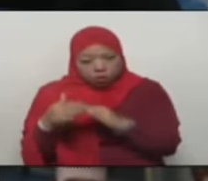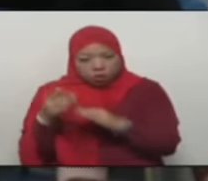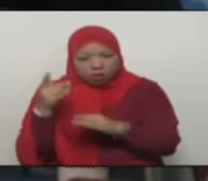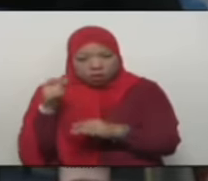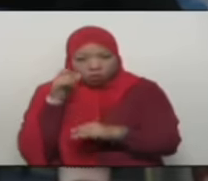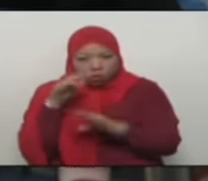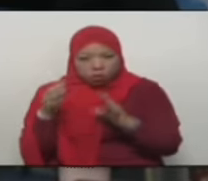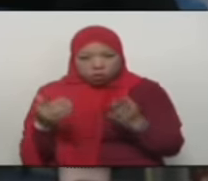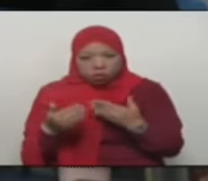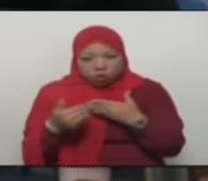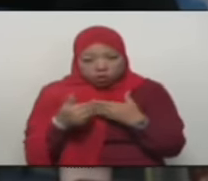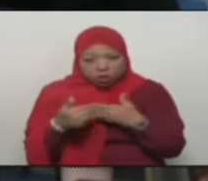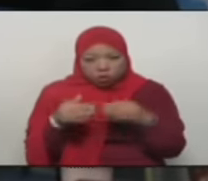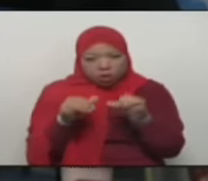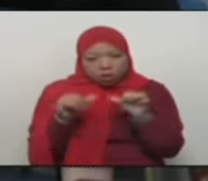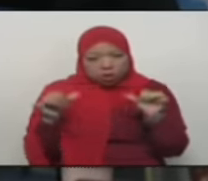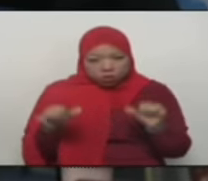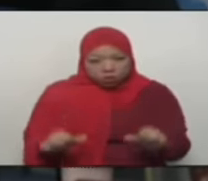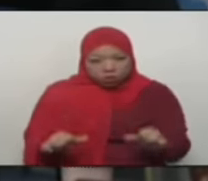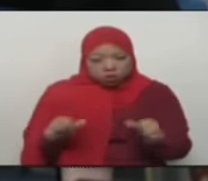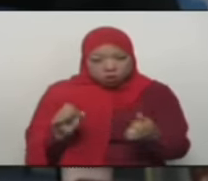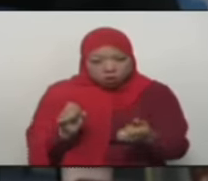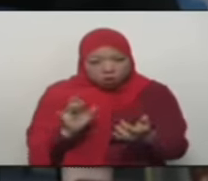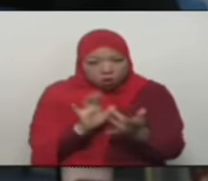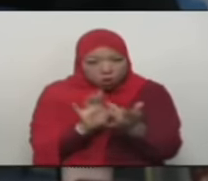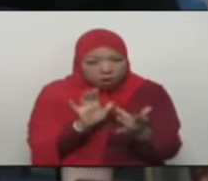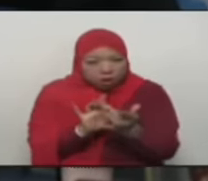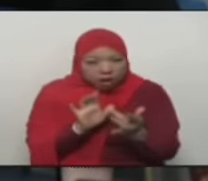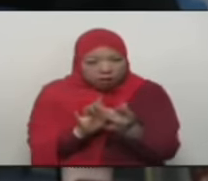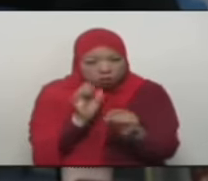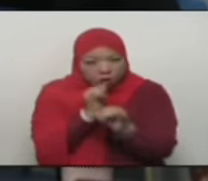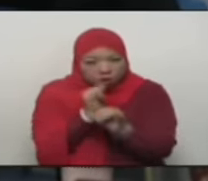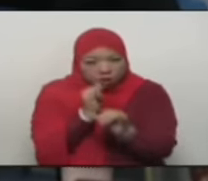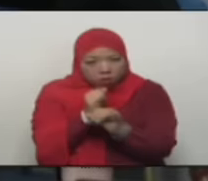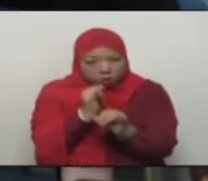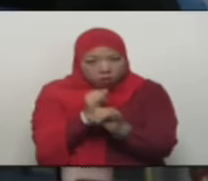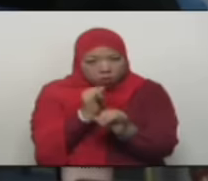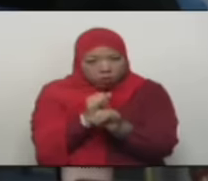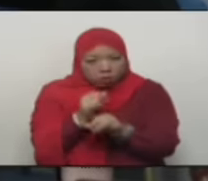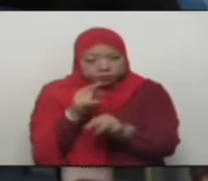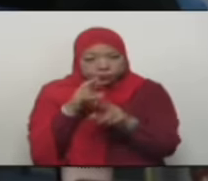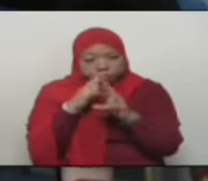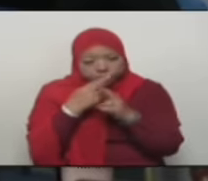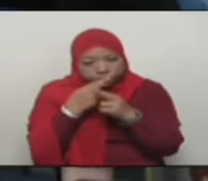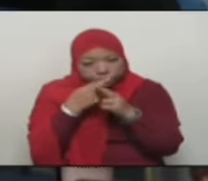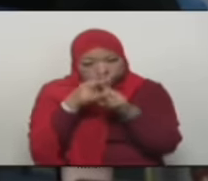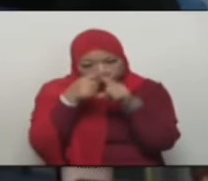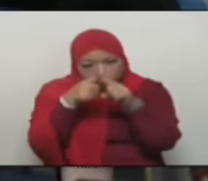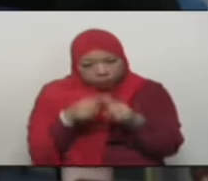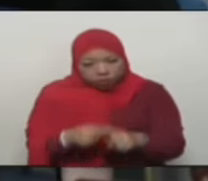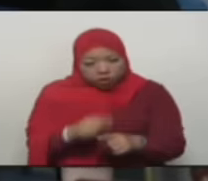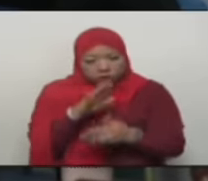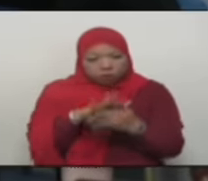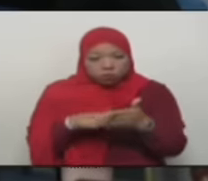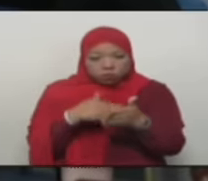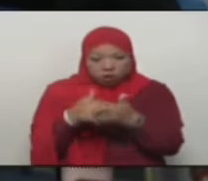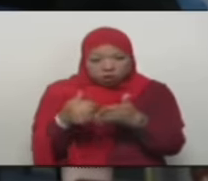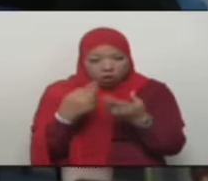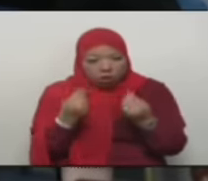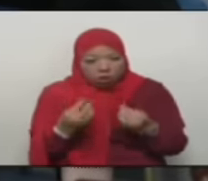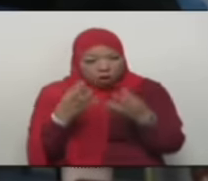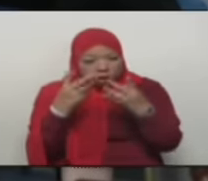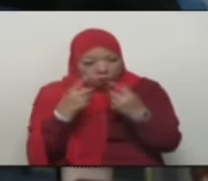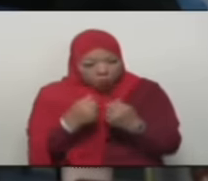planeta, contra el sistema de transmisión, sobre todo de transmisión de los resultados y de los datos electorales, era